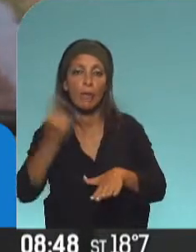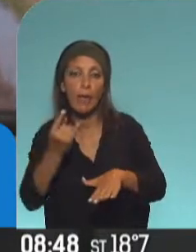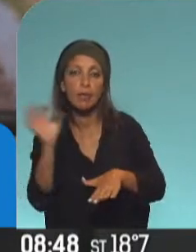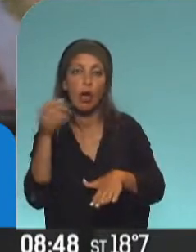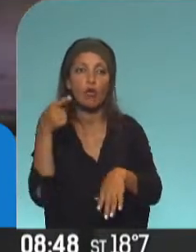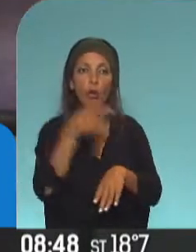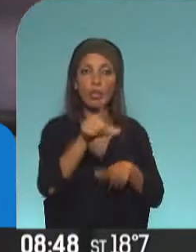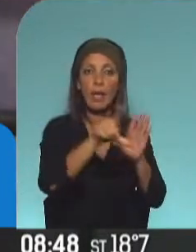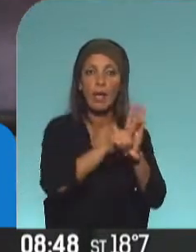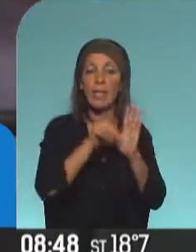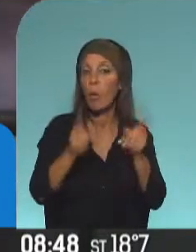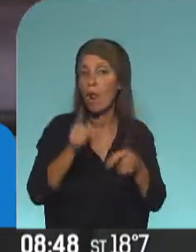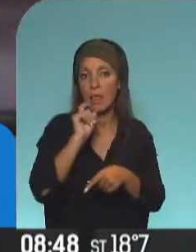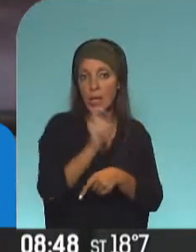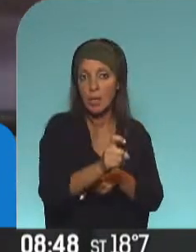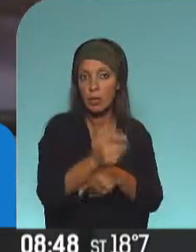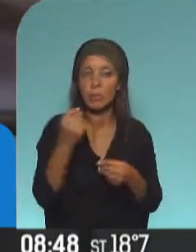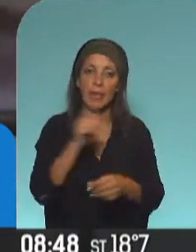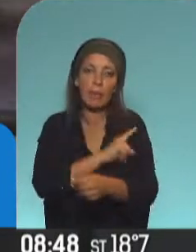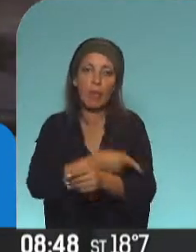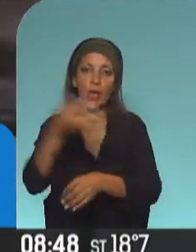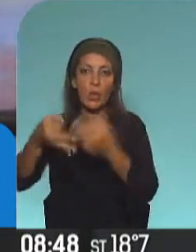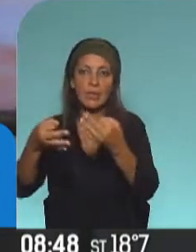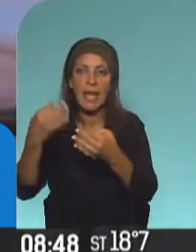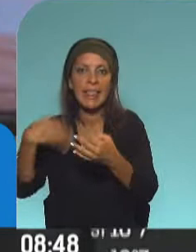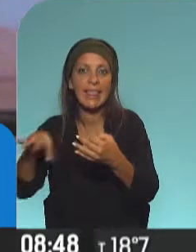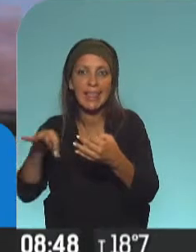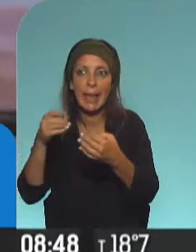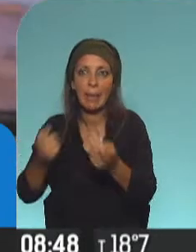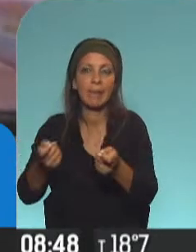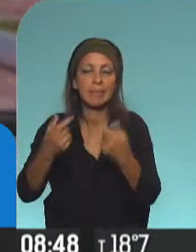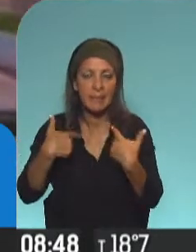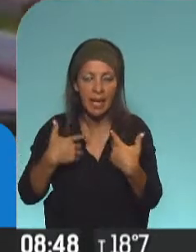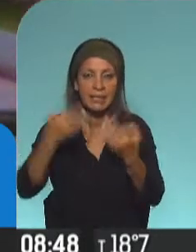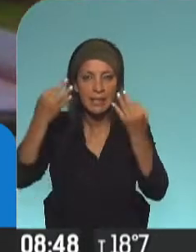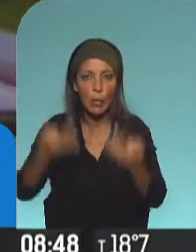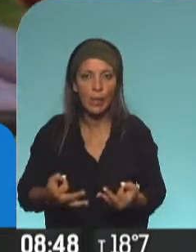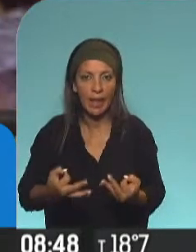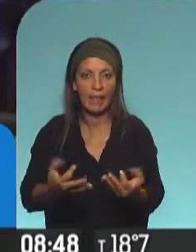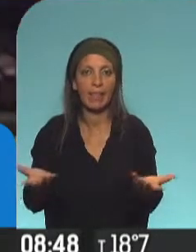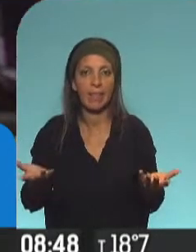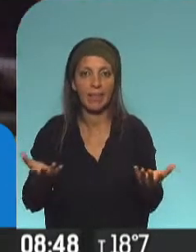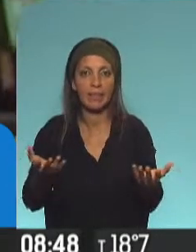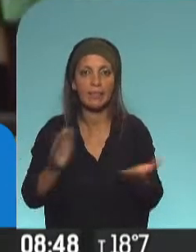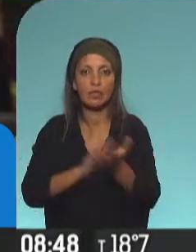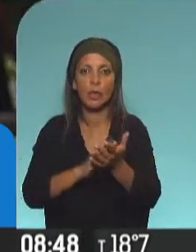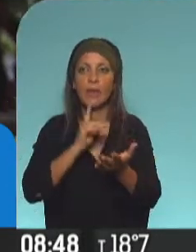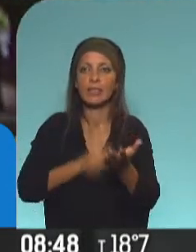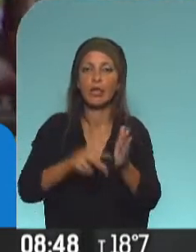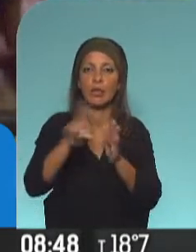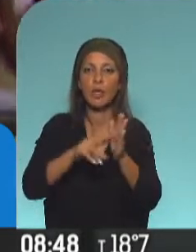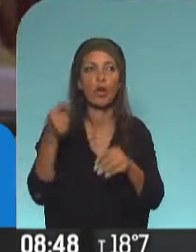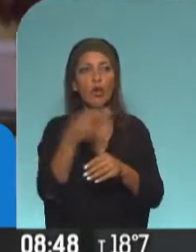a sabiendas, eso es un delito, porque el Poder Judicial tiene que ser el ámbito que nos tiene que asegurar que no van a dictarse resoluciones contrarias a las leyes y